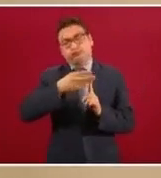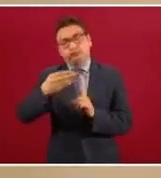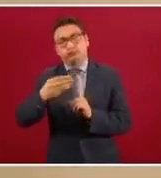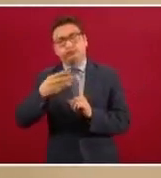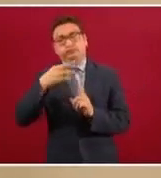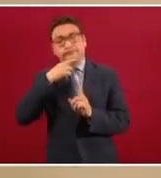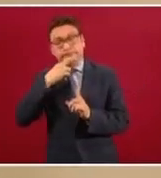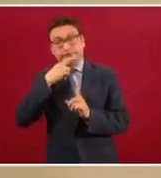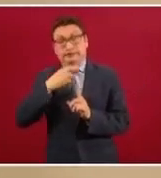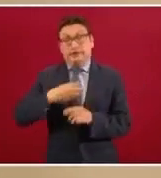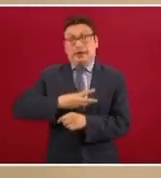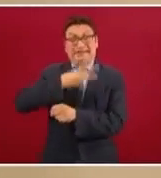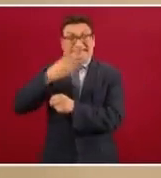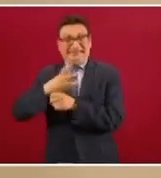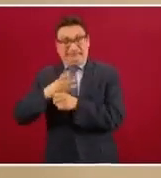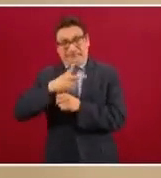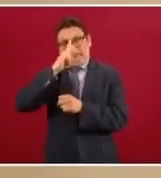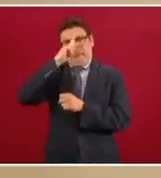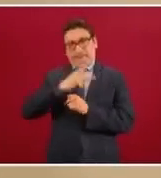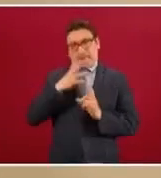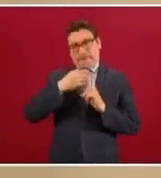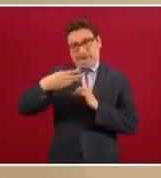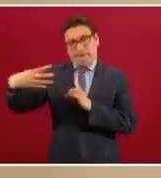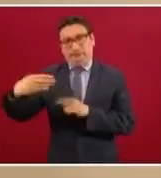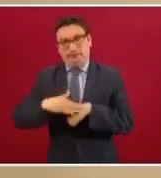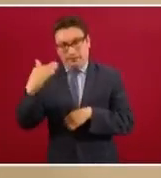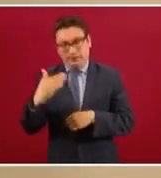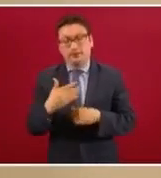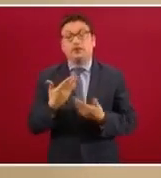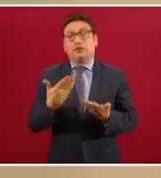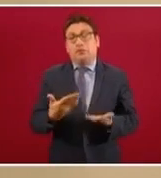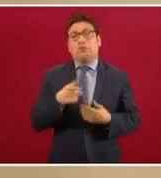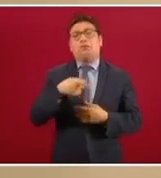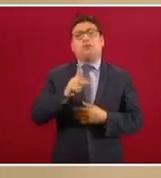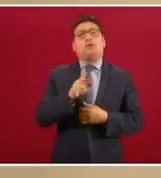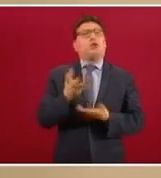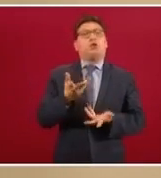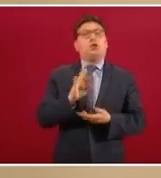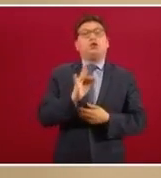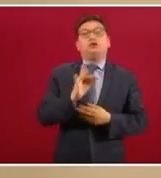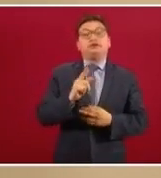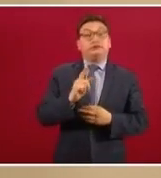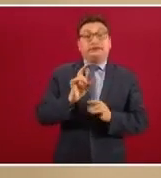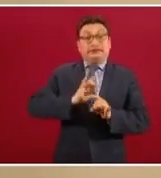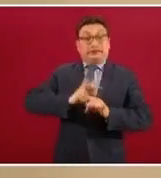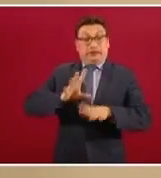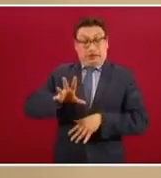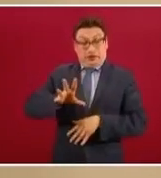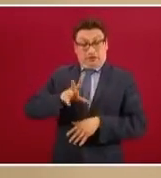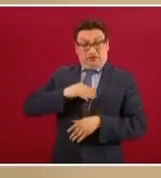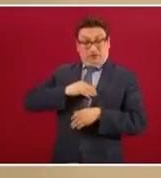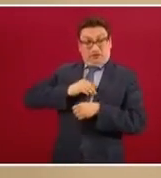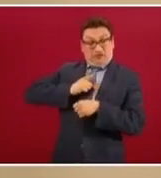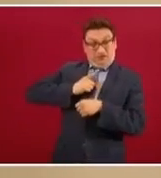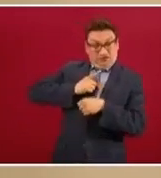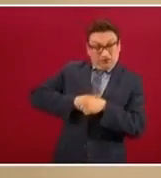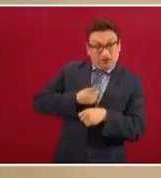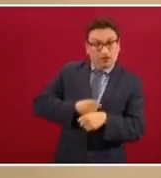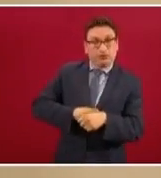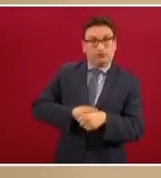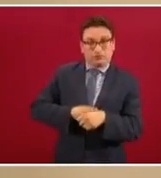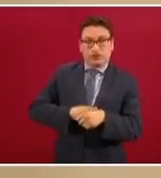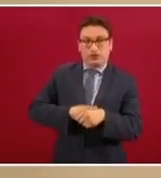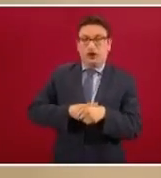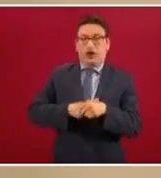la probabilidad, el riesgo, el peligro de contraer la enfermedad todavía